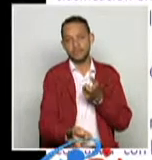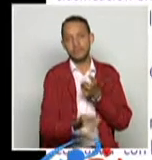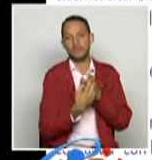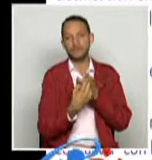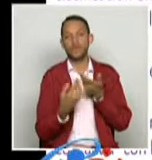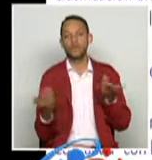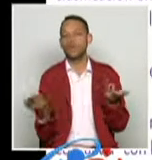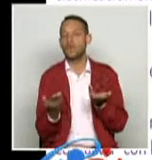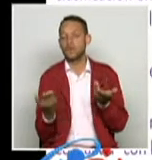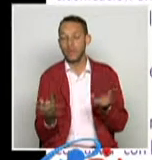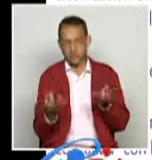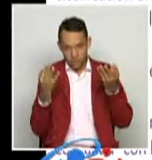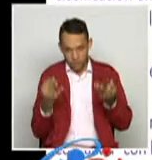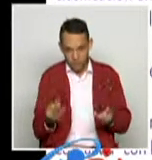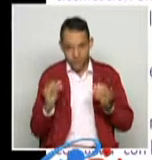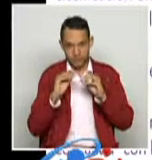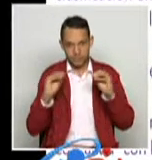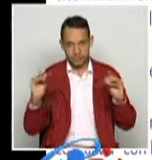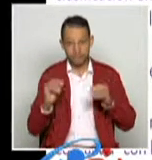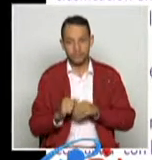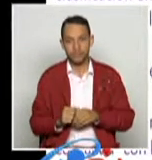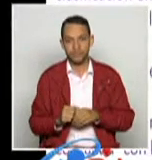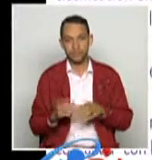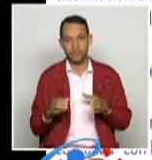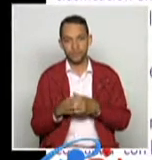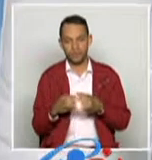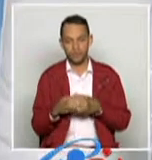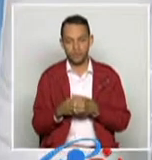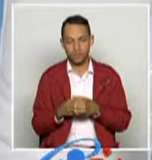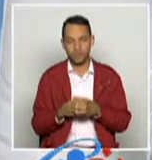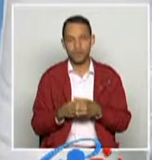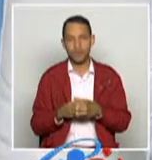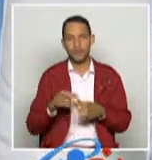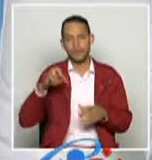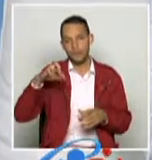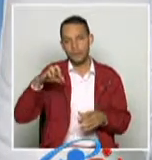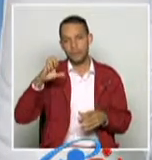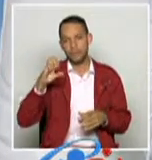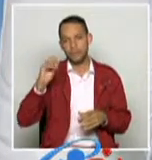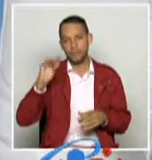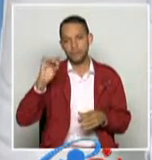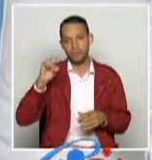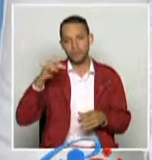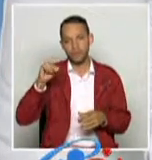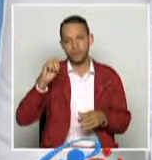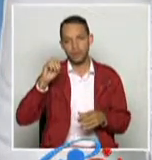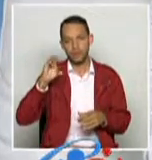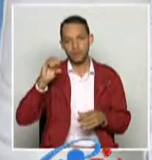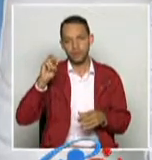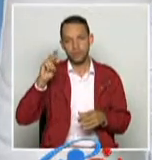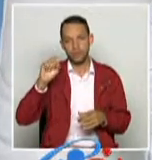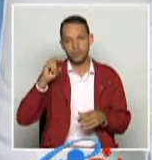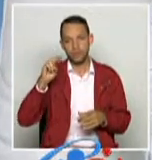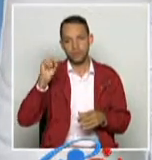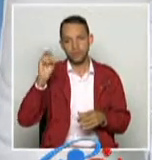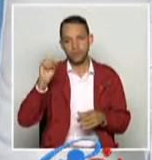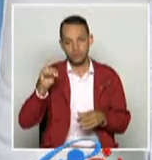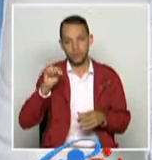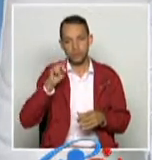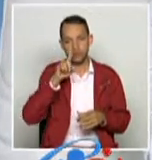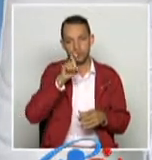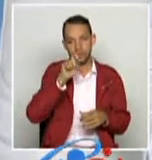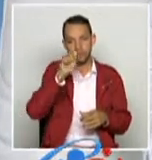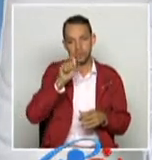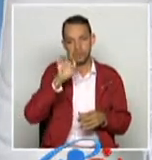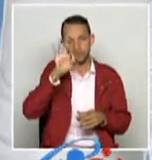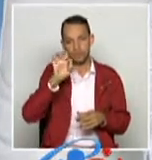dónde? Nos inscribimos en la Fundación Pequeño Corazón al teléfono fijo 68 indicativo y